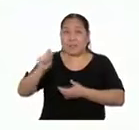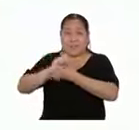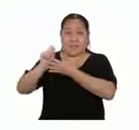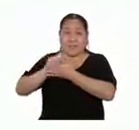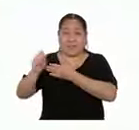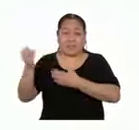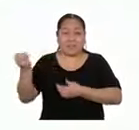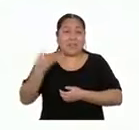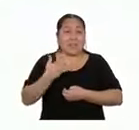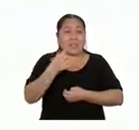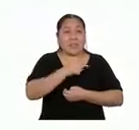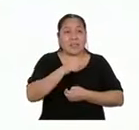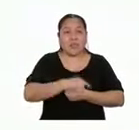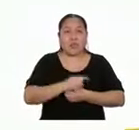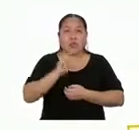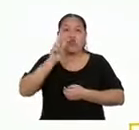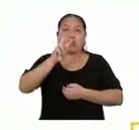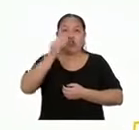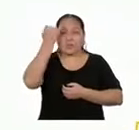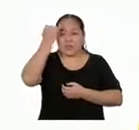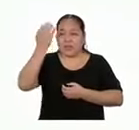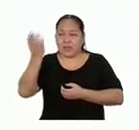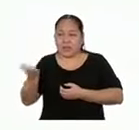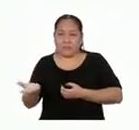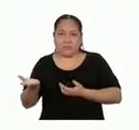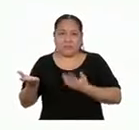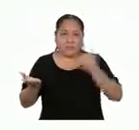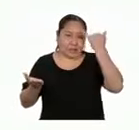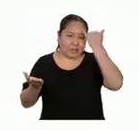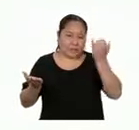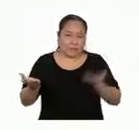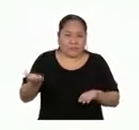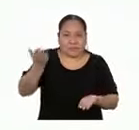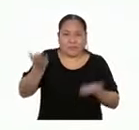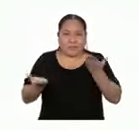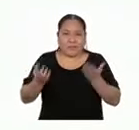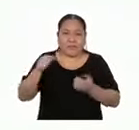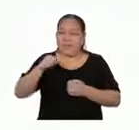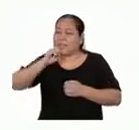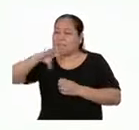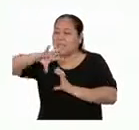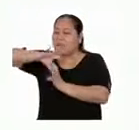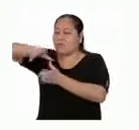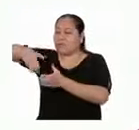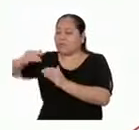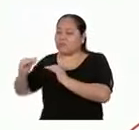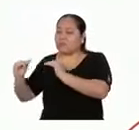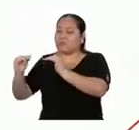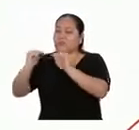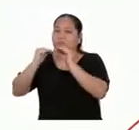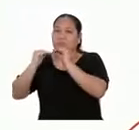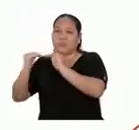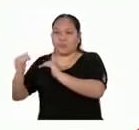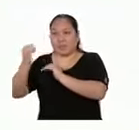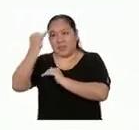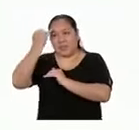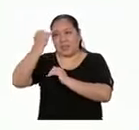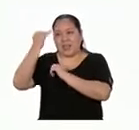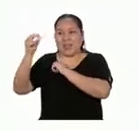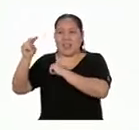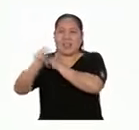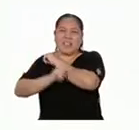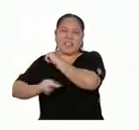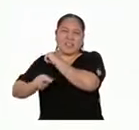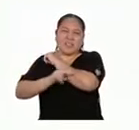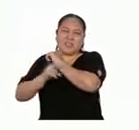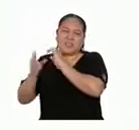proponiendo un contraste entre dos ideas. Primero menciona que el mundo tiende a uniformarse y por lo tanto la idea de nación podría